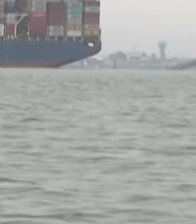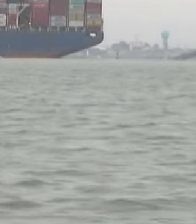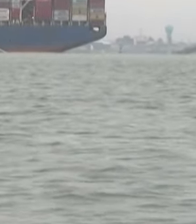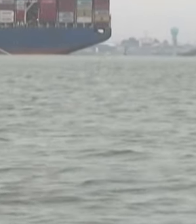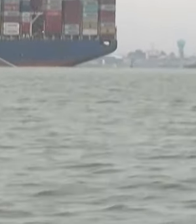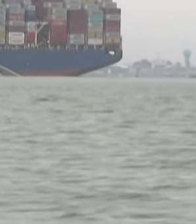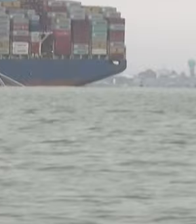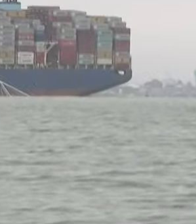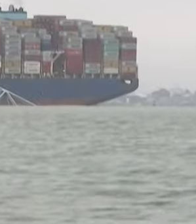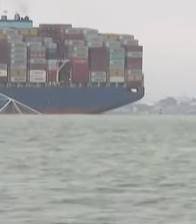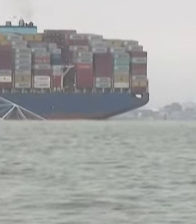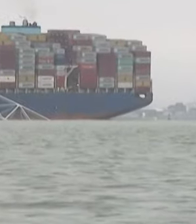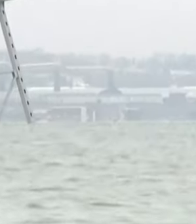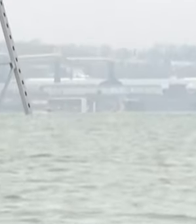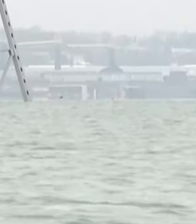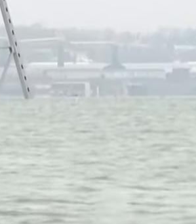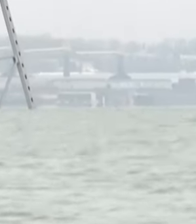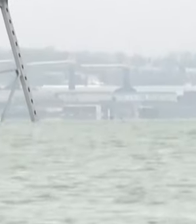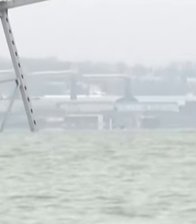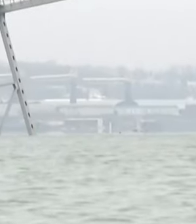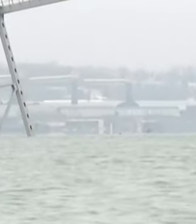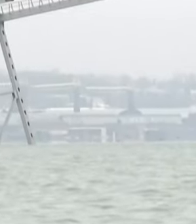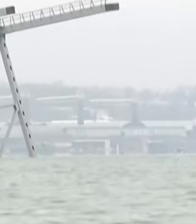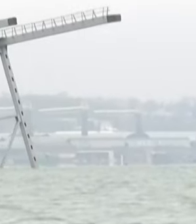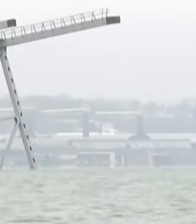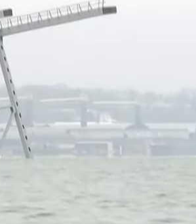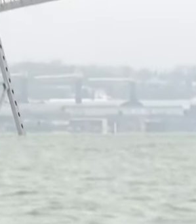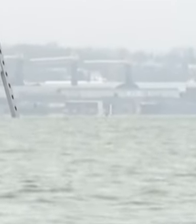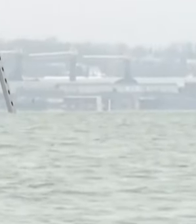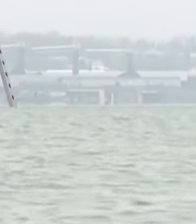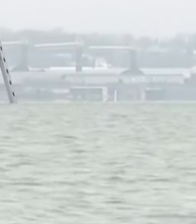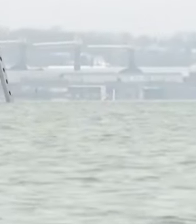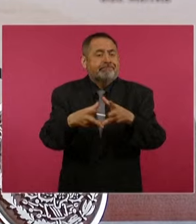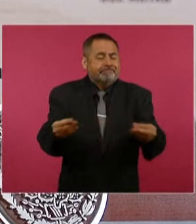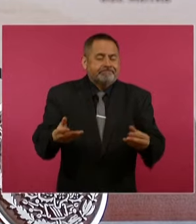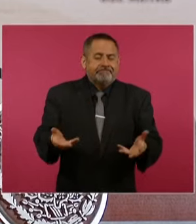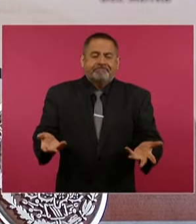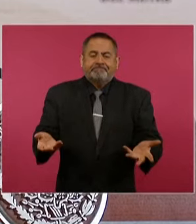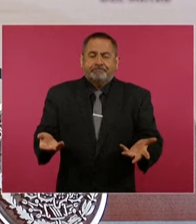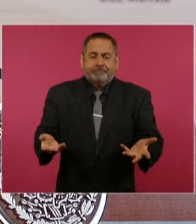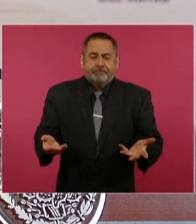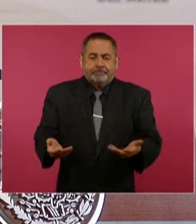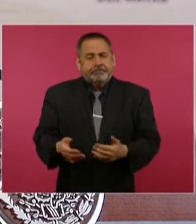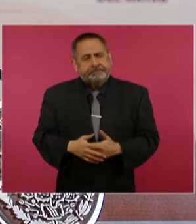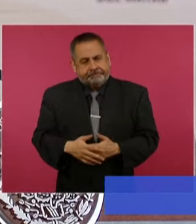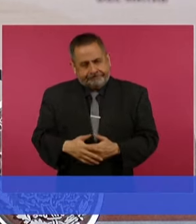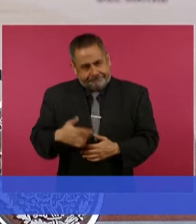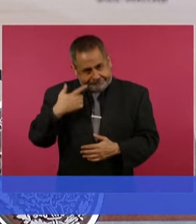de izquierda resaltó las dificultades de los trabajos que realizan los migrantes esto